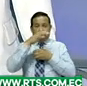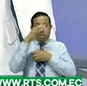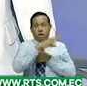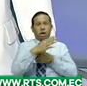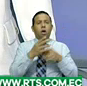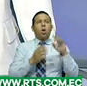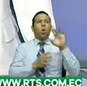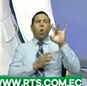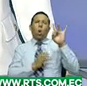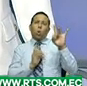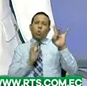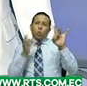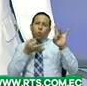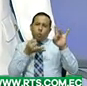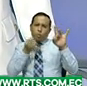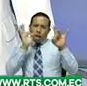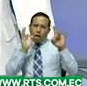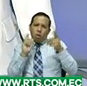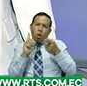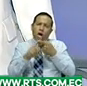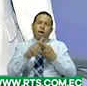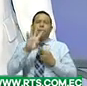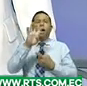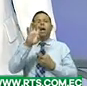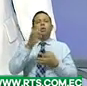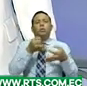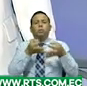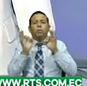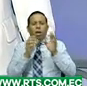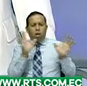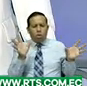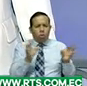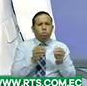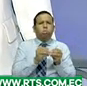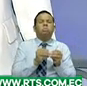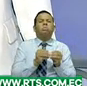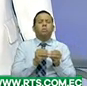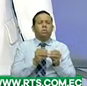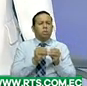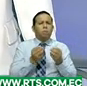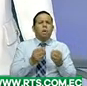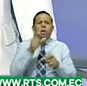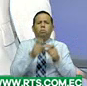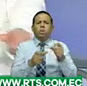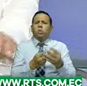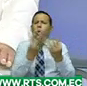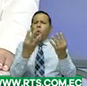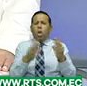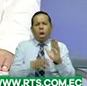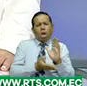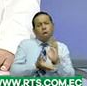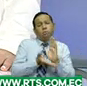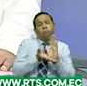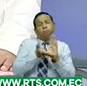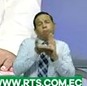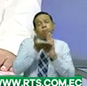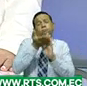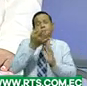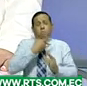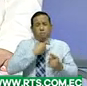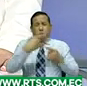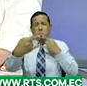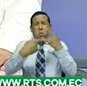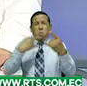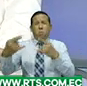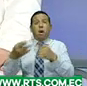febrero, marca un incremento considerable en las cifras, tanto en ocupación de camas como en número de muertes diarias a causa